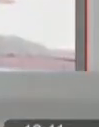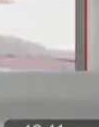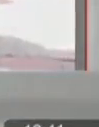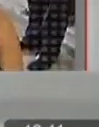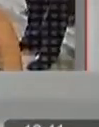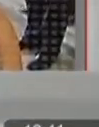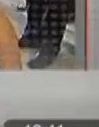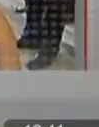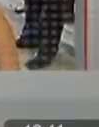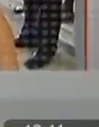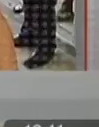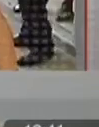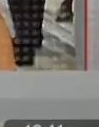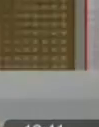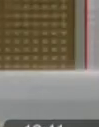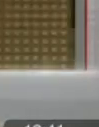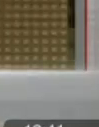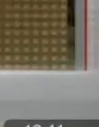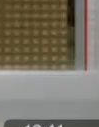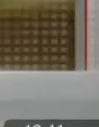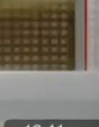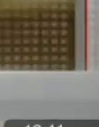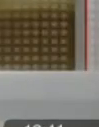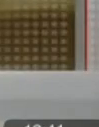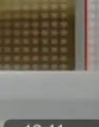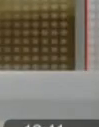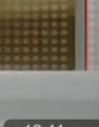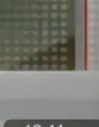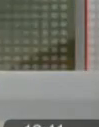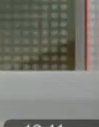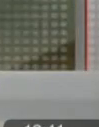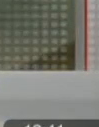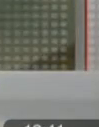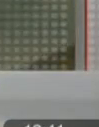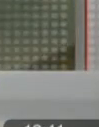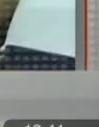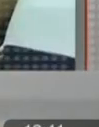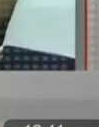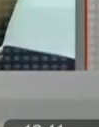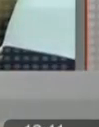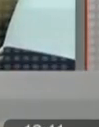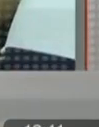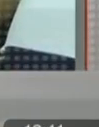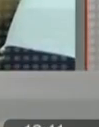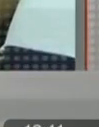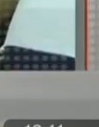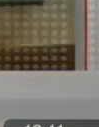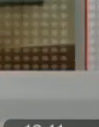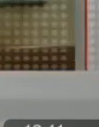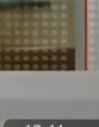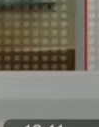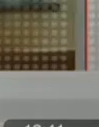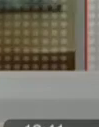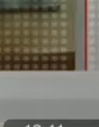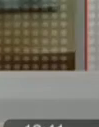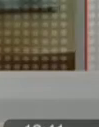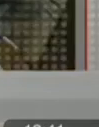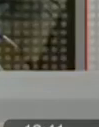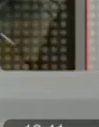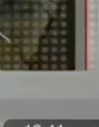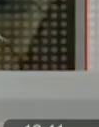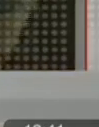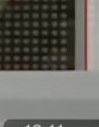Fenece el plazo para la inscripción a la prueba de suficiencia académica en la Universidad Estatal. Hay 10.000 cupos para los